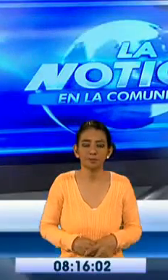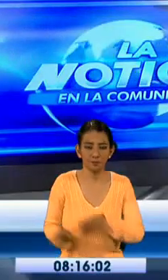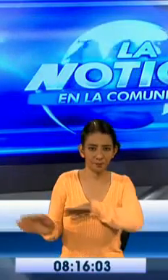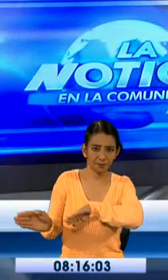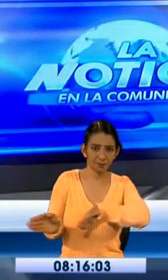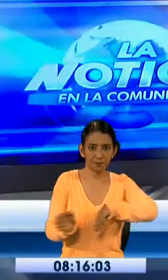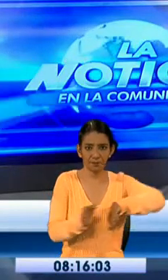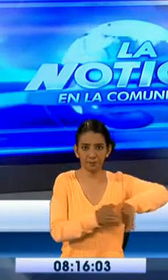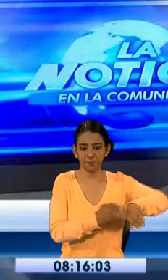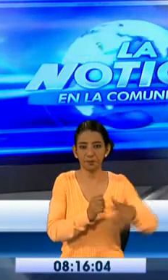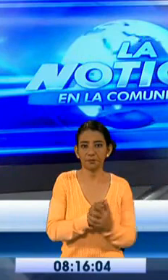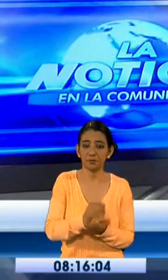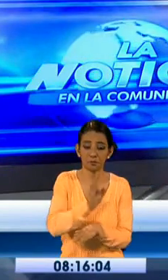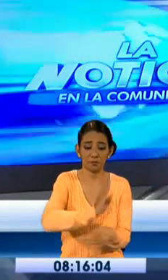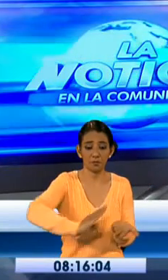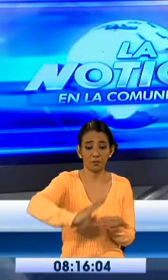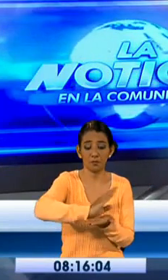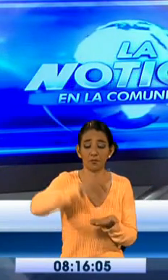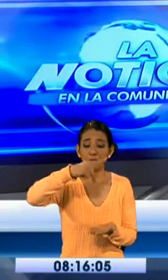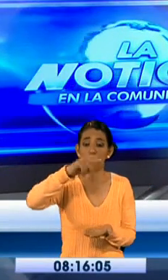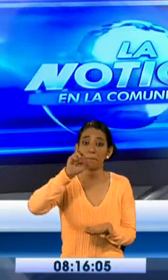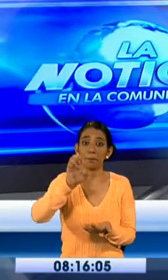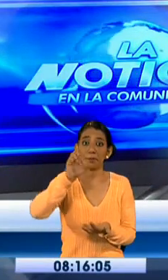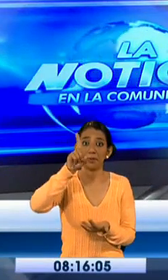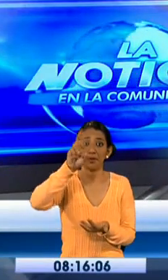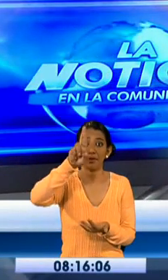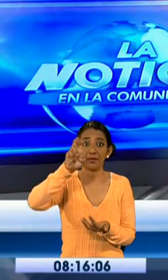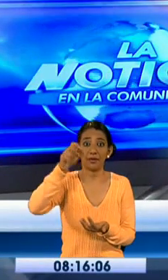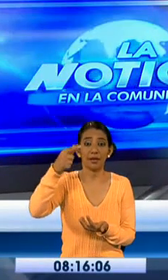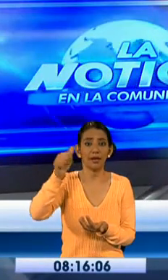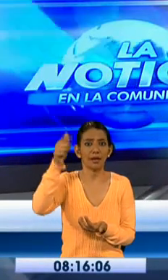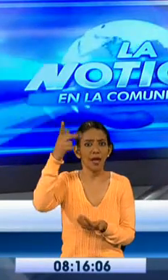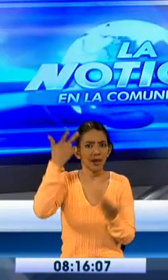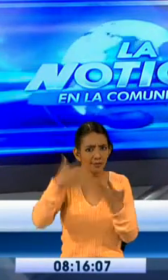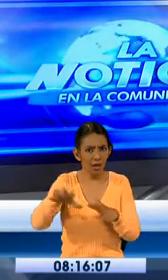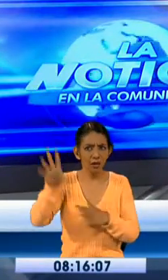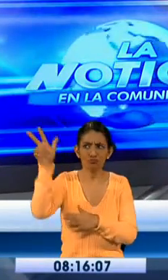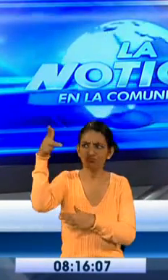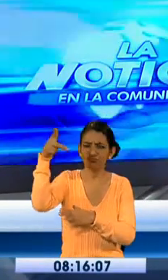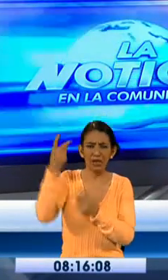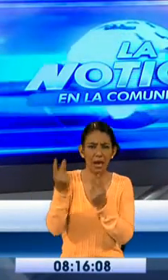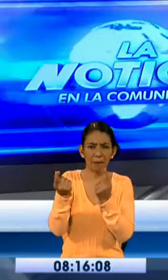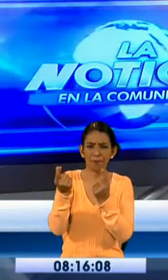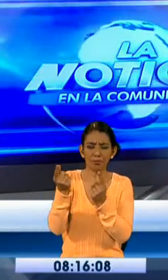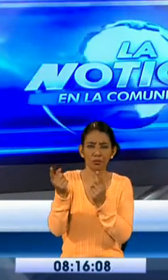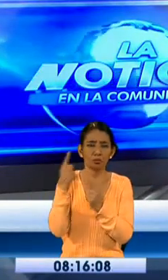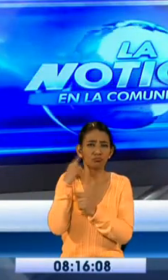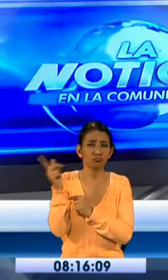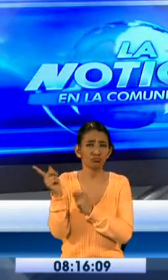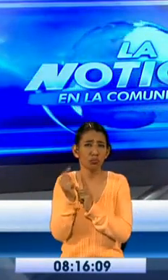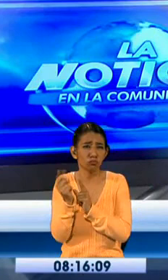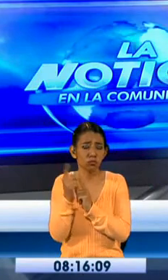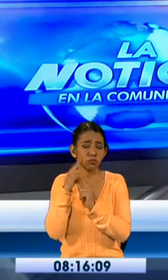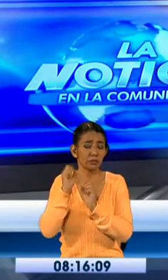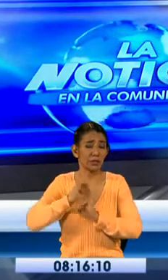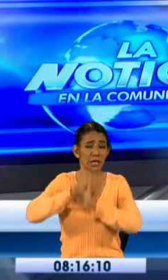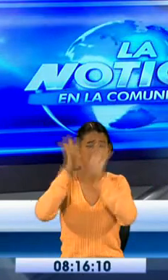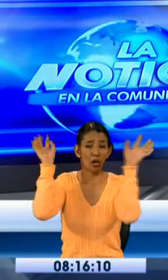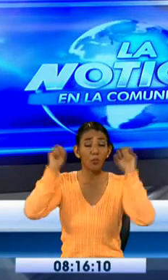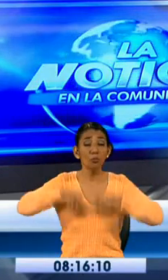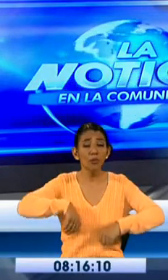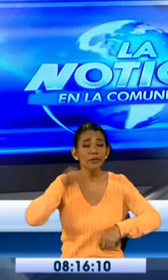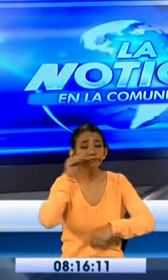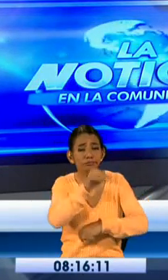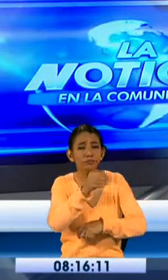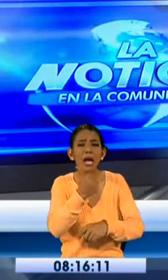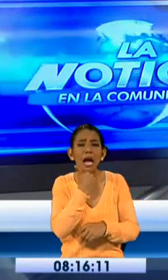del Pedregal fueron los primeros en recibir la instalación de un sistema de alerta temprana que mediante sonidos y mensajes claros informará qué acciones tomar